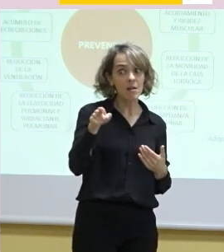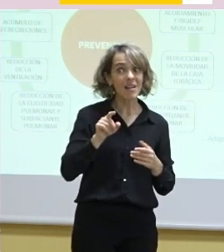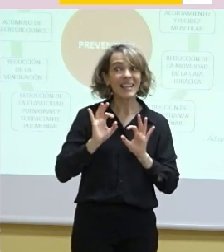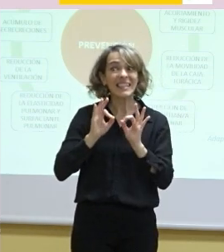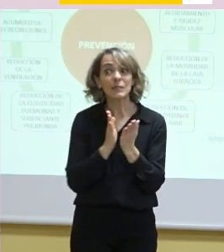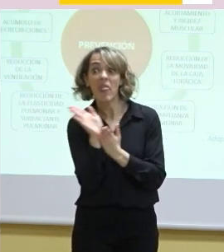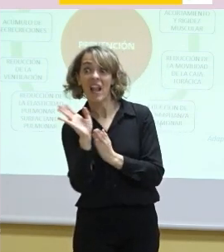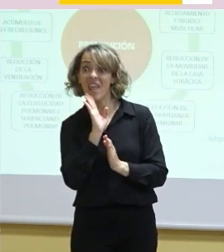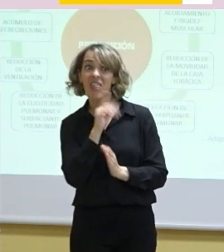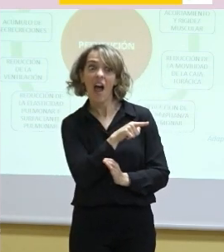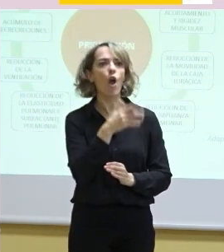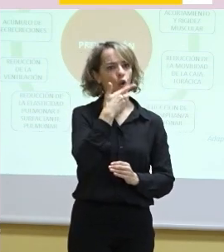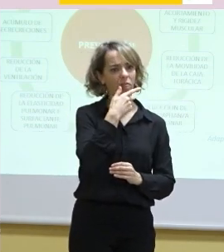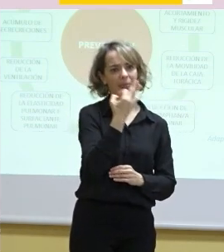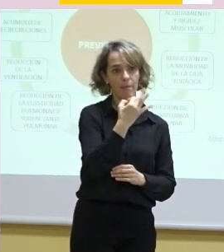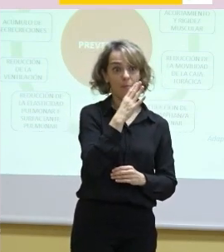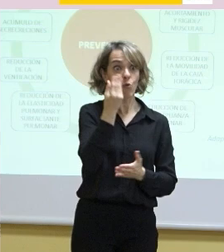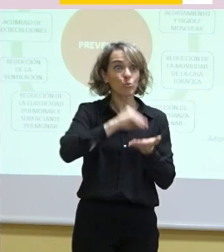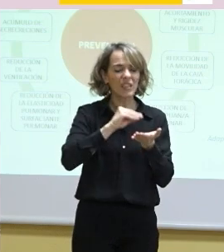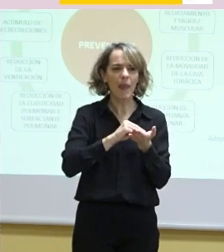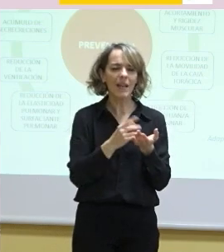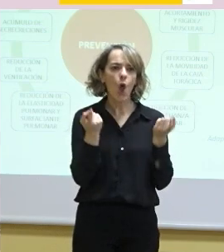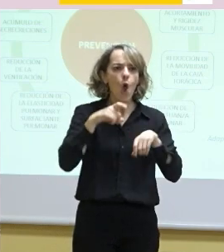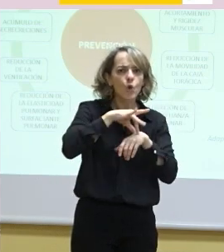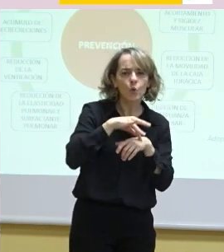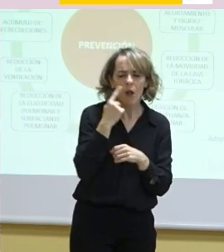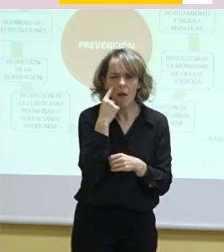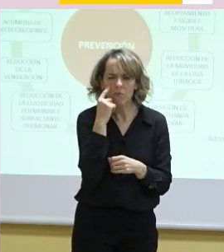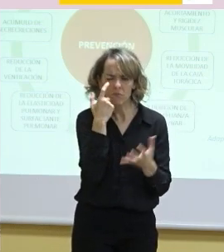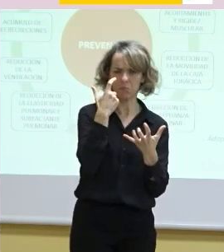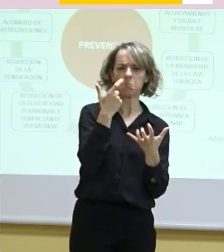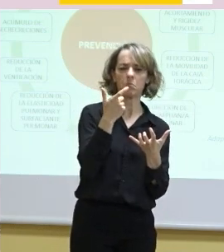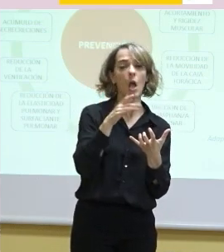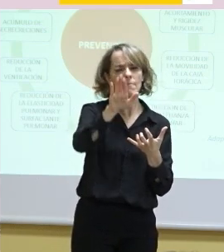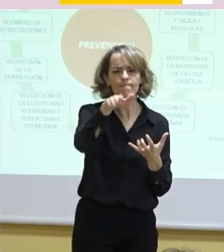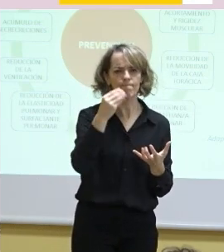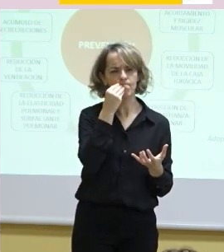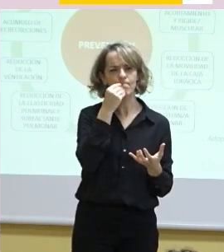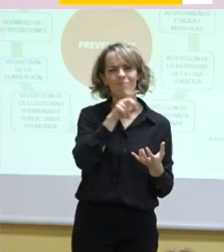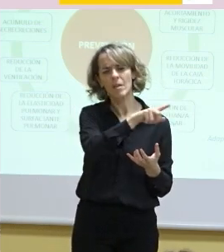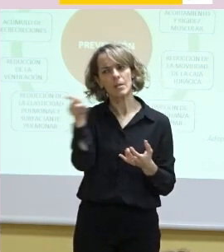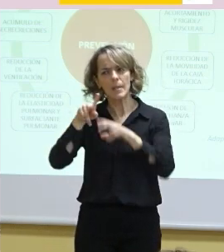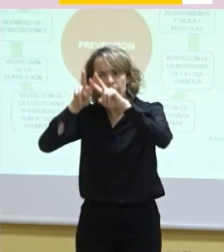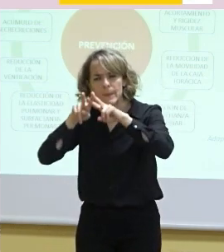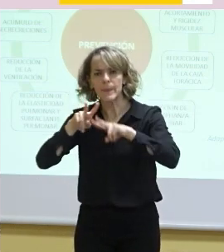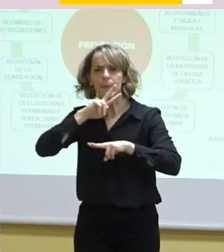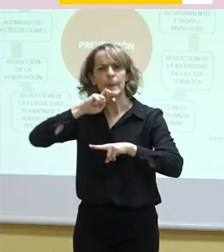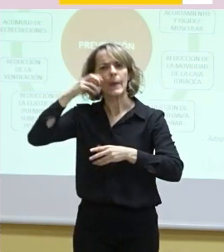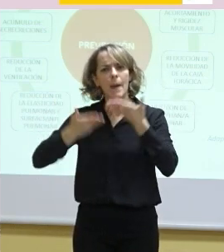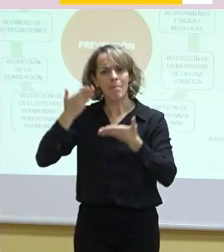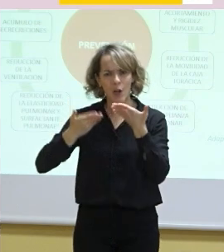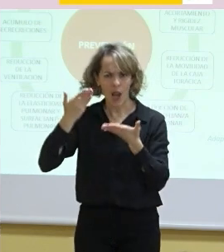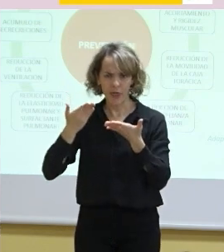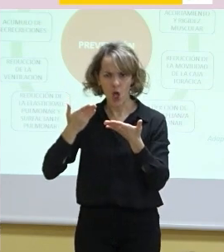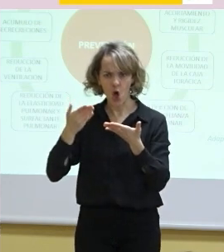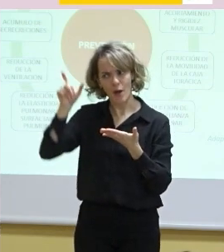especialidad, porque muchas veces vemos en consulta algo que nos llama la atención o que nos dice, mira, quizás necesites una valoración por parte de un fisioterapeuta